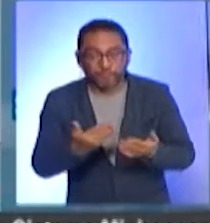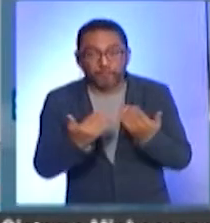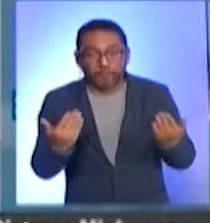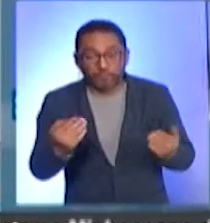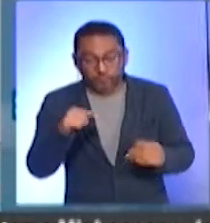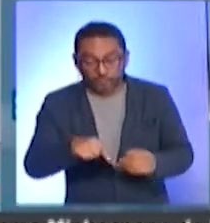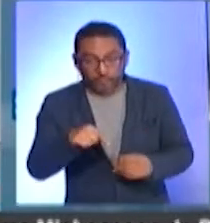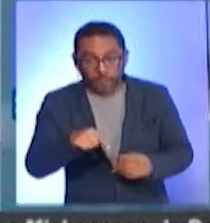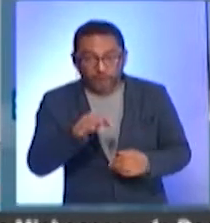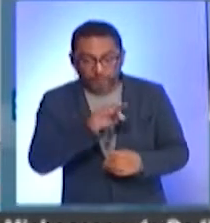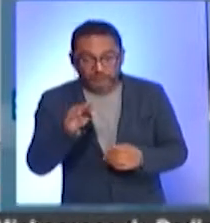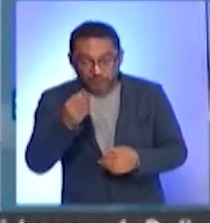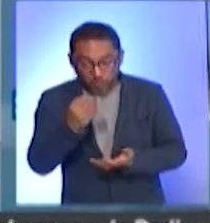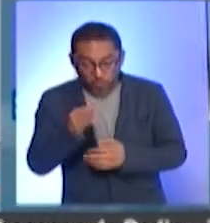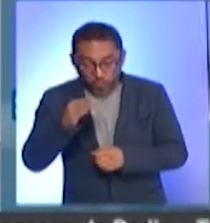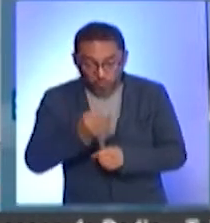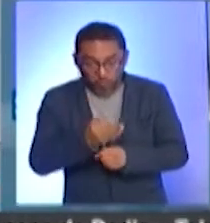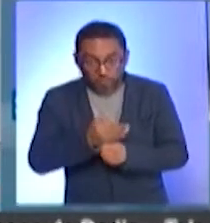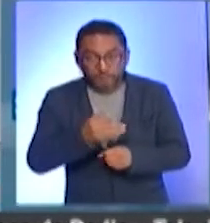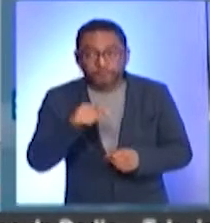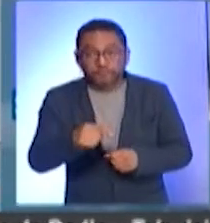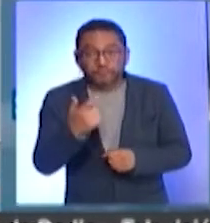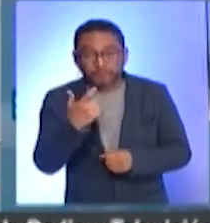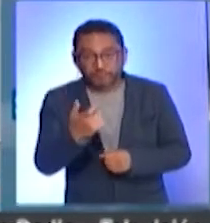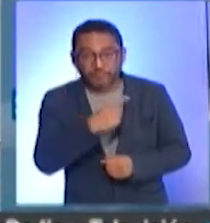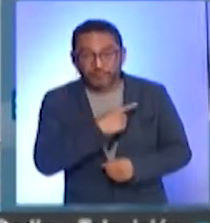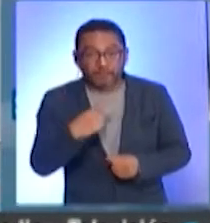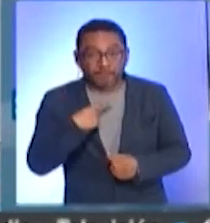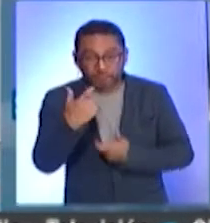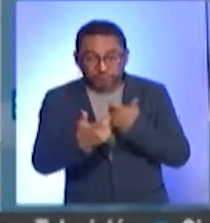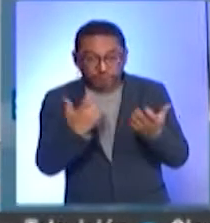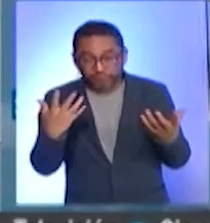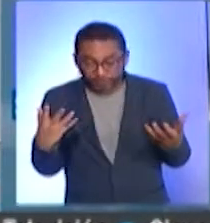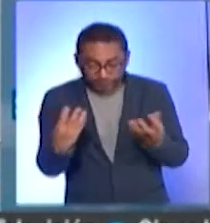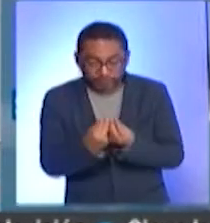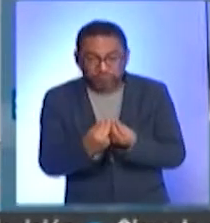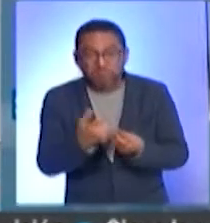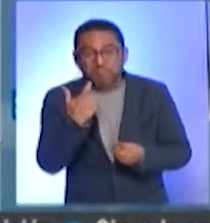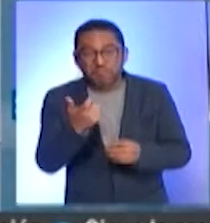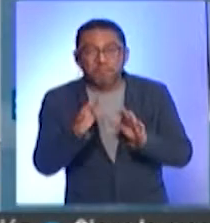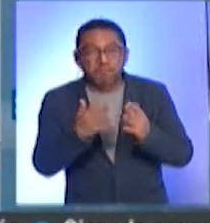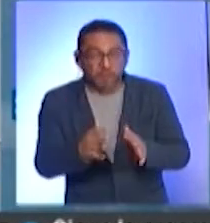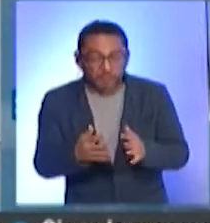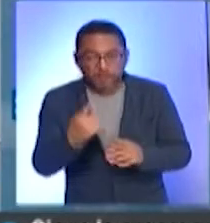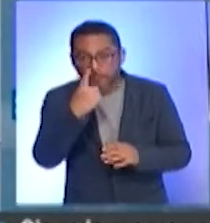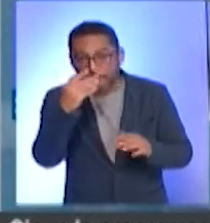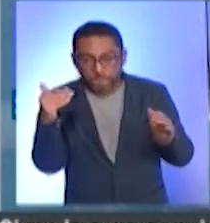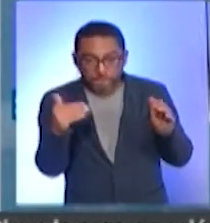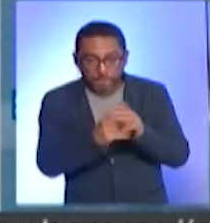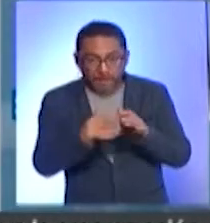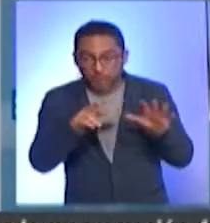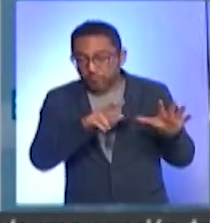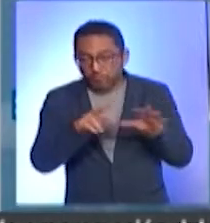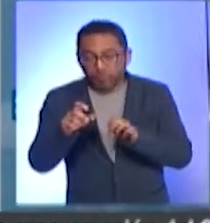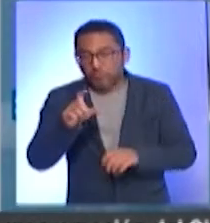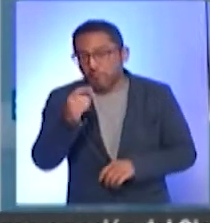de las obligaciones pendientes asciende a un monto aproximado de 1821